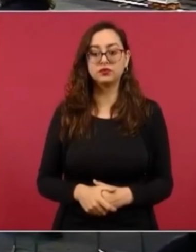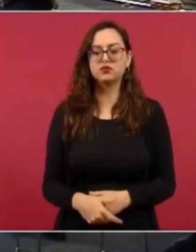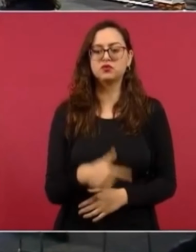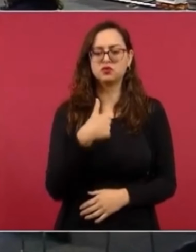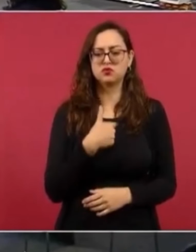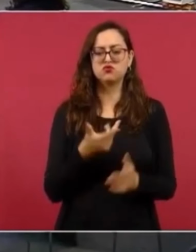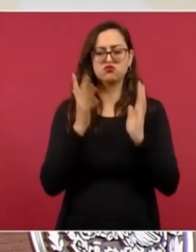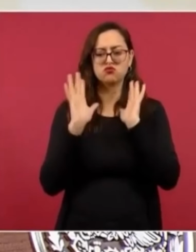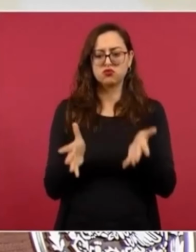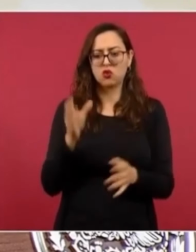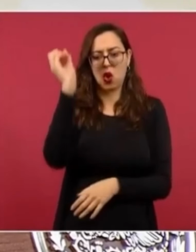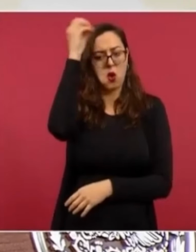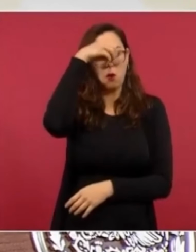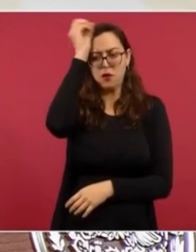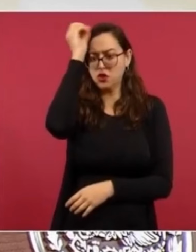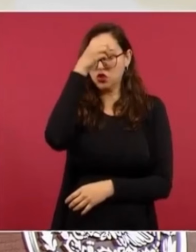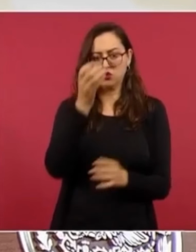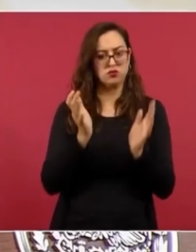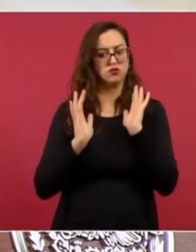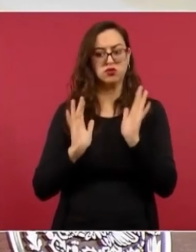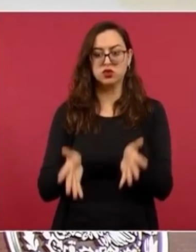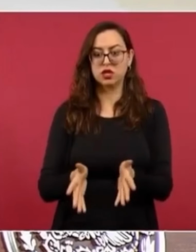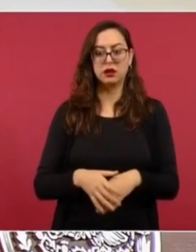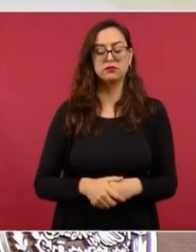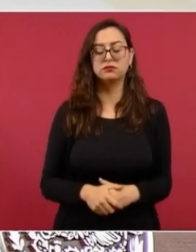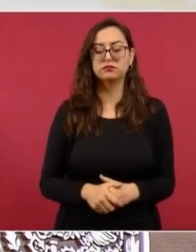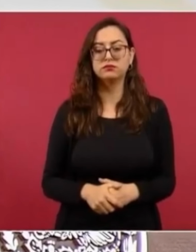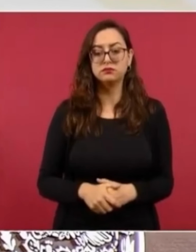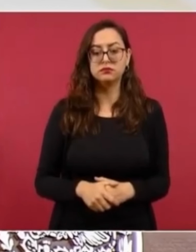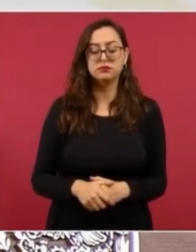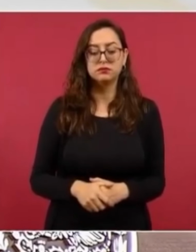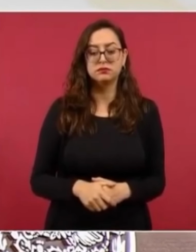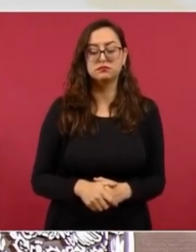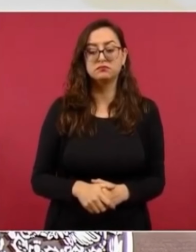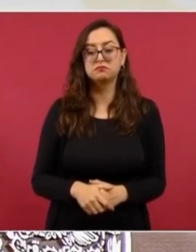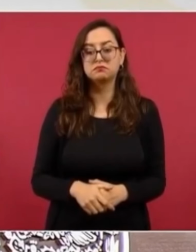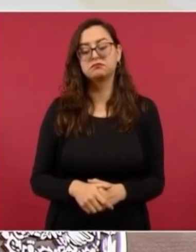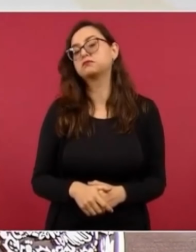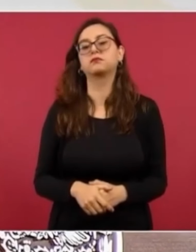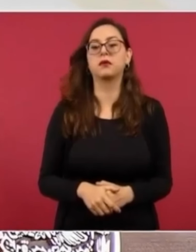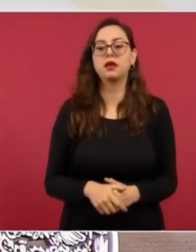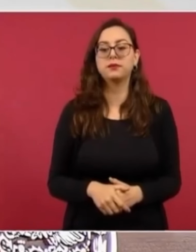postura desde ayer. La política exterior de México tiene